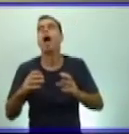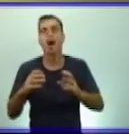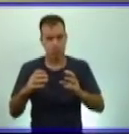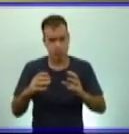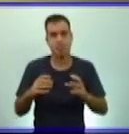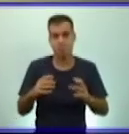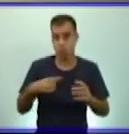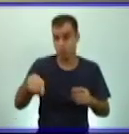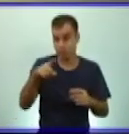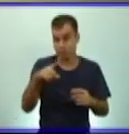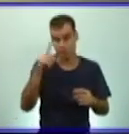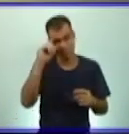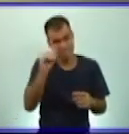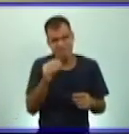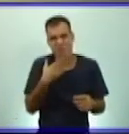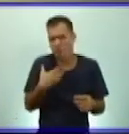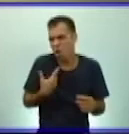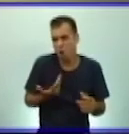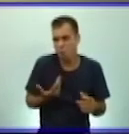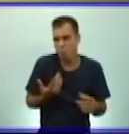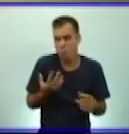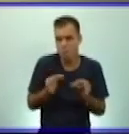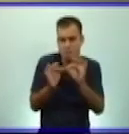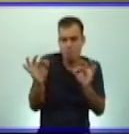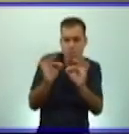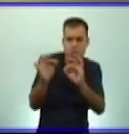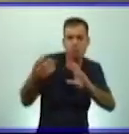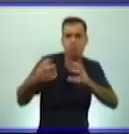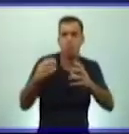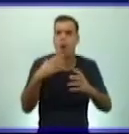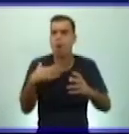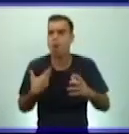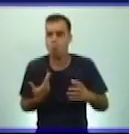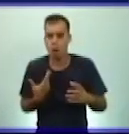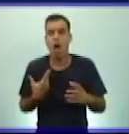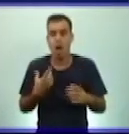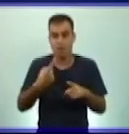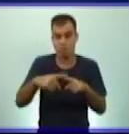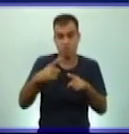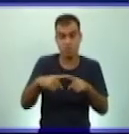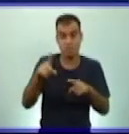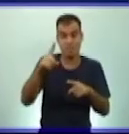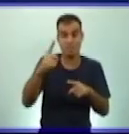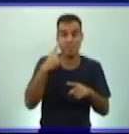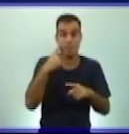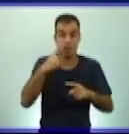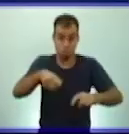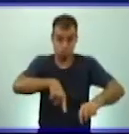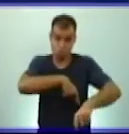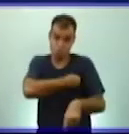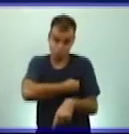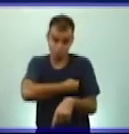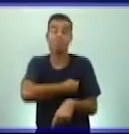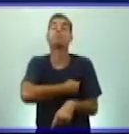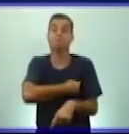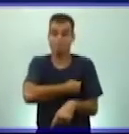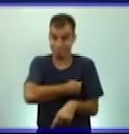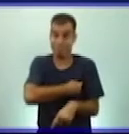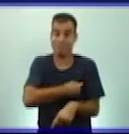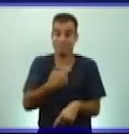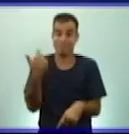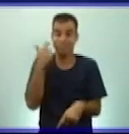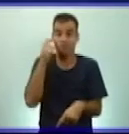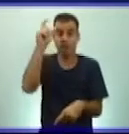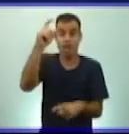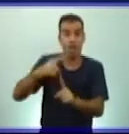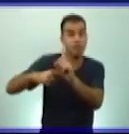estos instrumentos de medición. Lo tenemos muchos en casa. Está el termómetro clínico, está el termómetro